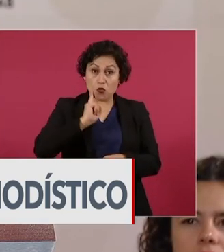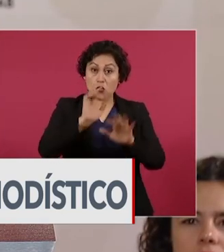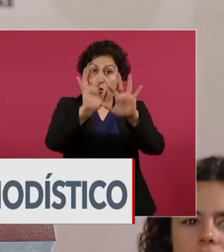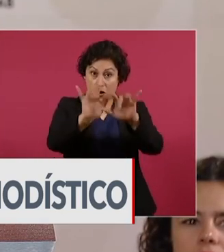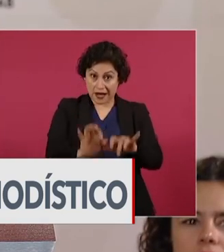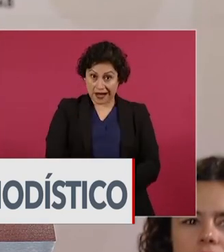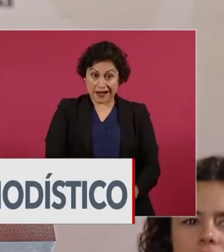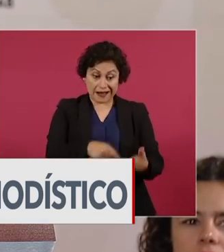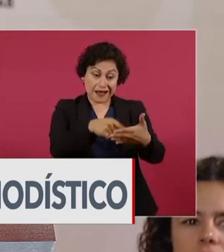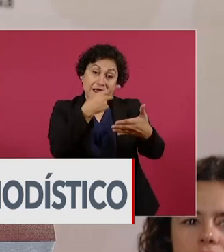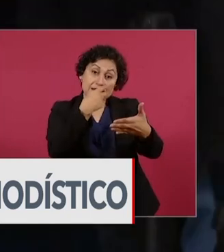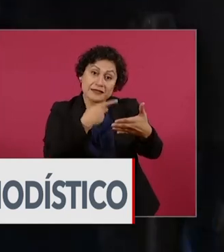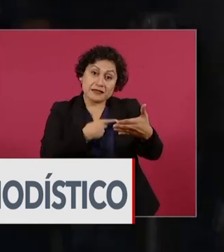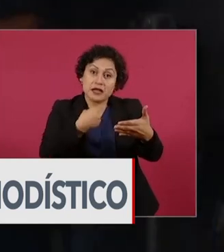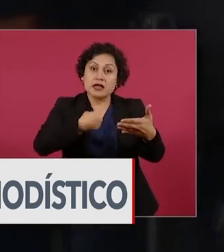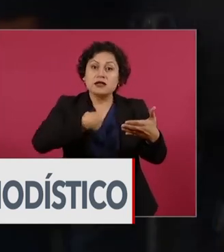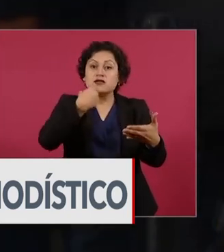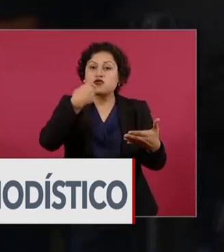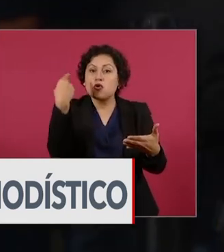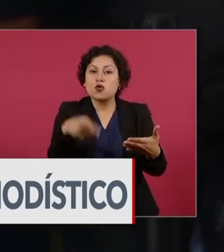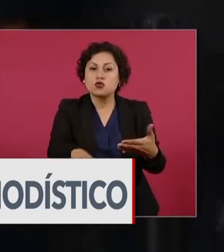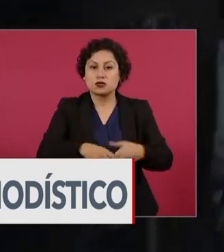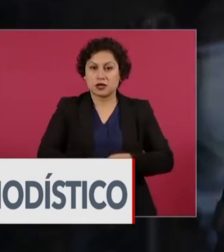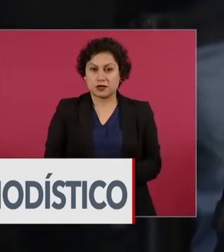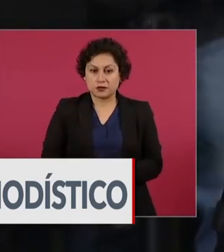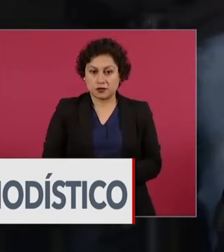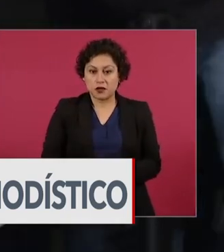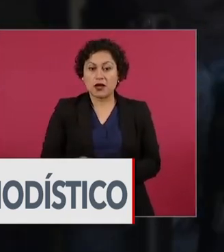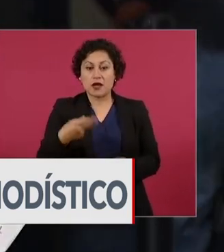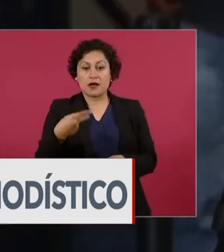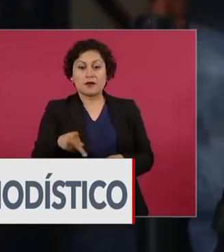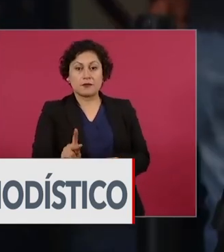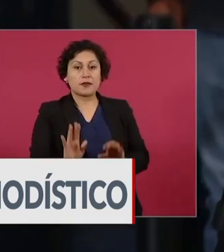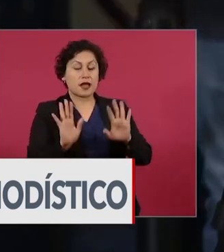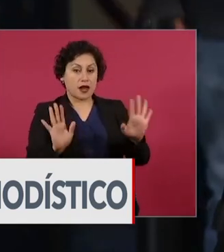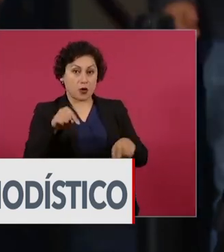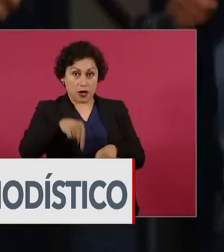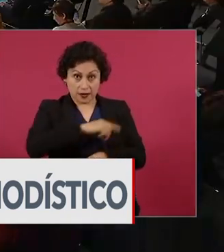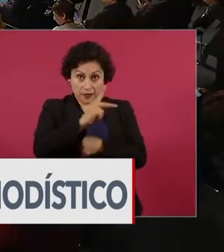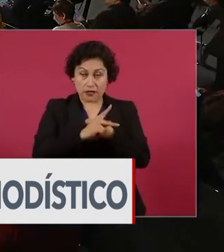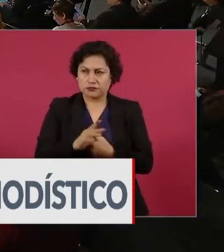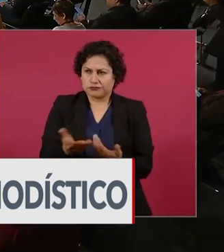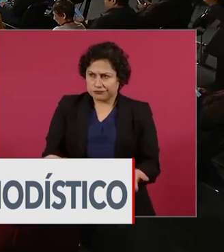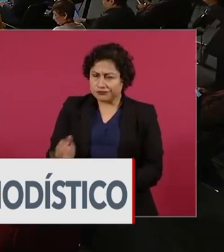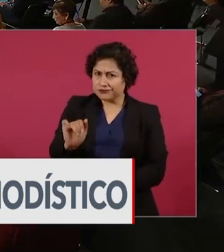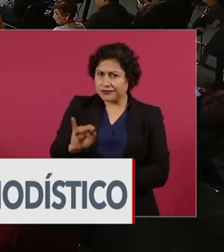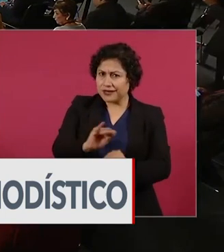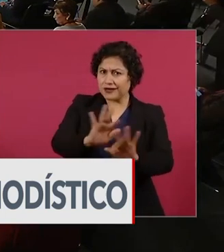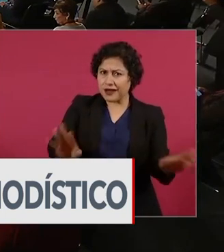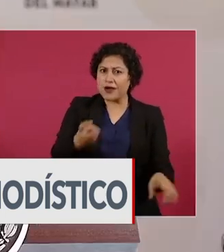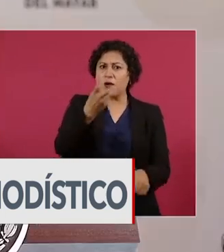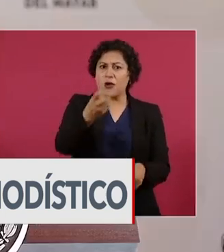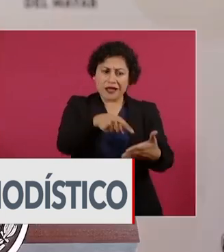está acusando? ¿Pero hay una ley que impide eso en este país? ¿Cómo no? Presidente, ¿cómo no? La ley de protección. No, pero también la calumnia me